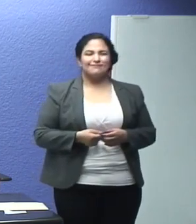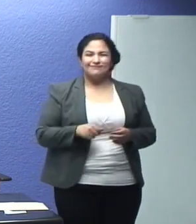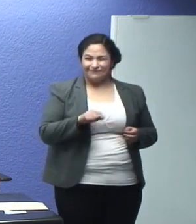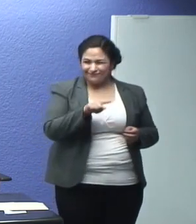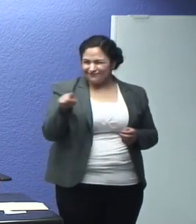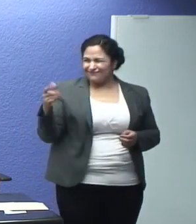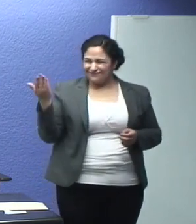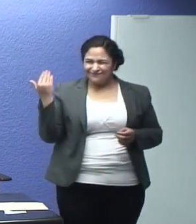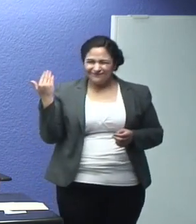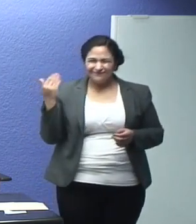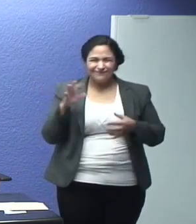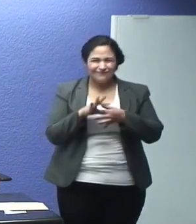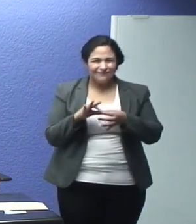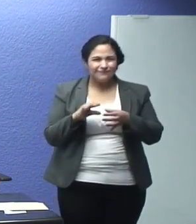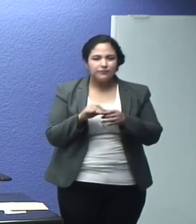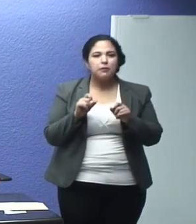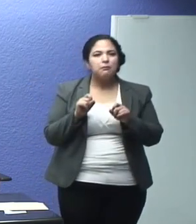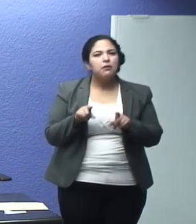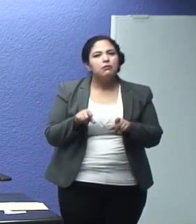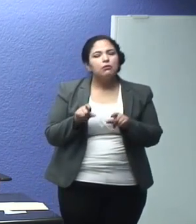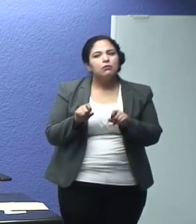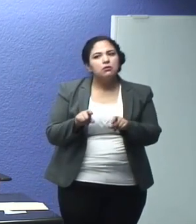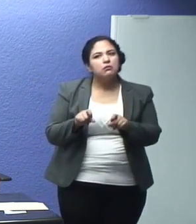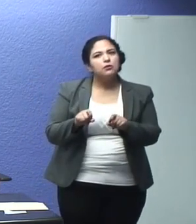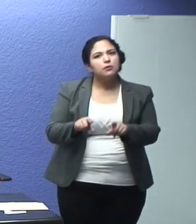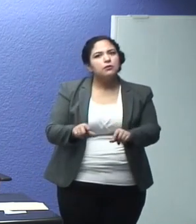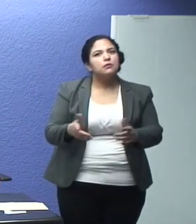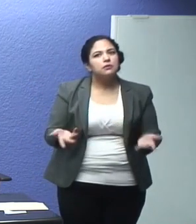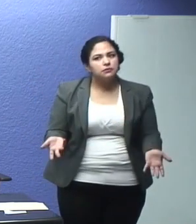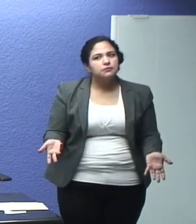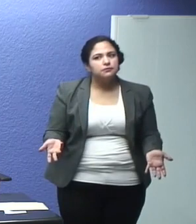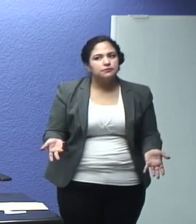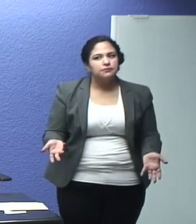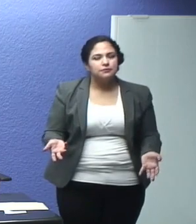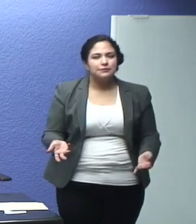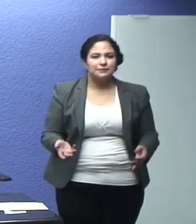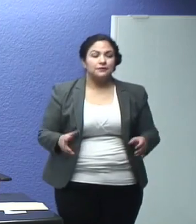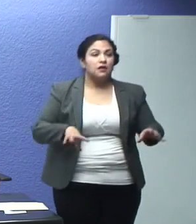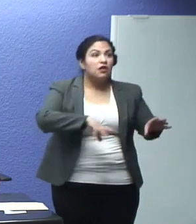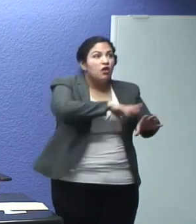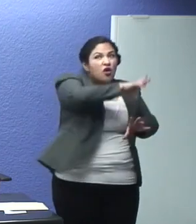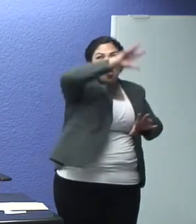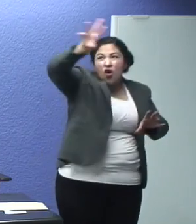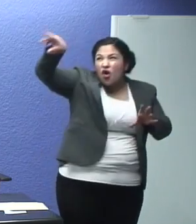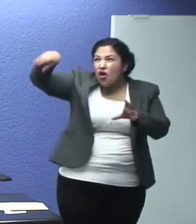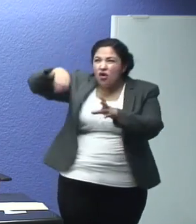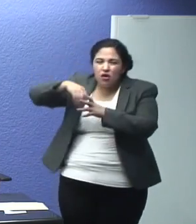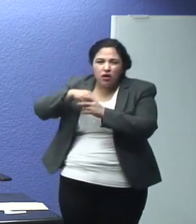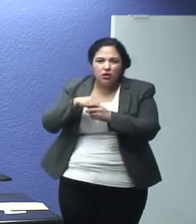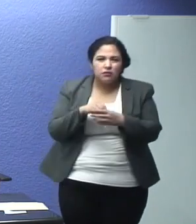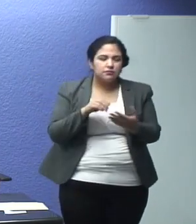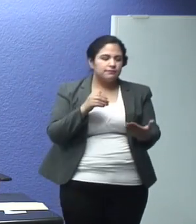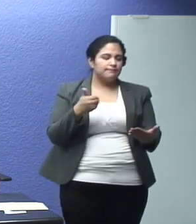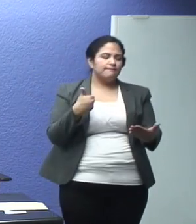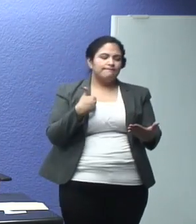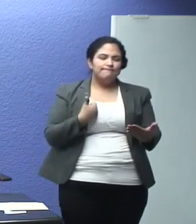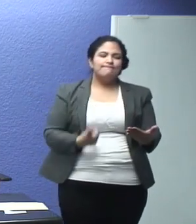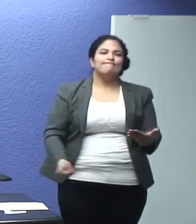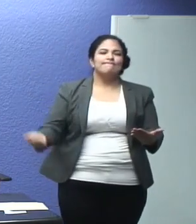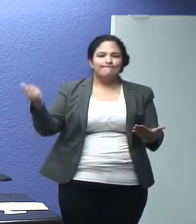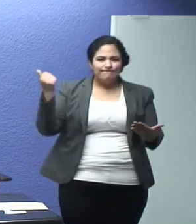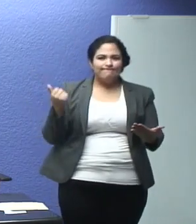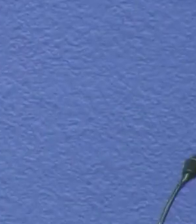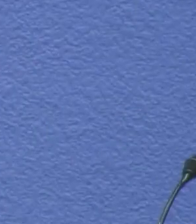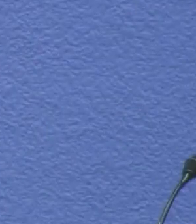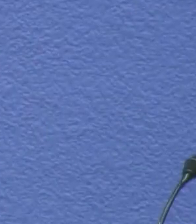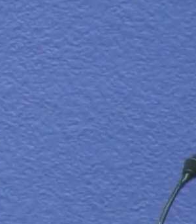dentro de estos modelos de abordaje. Y al final del día, si las agrupamos, prácticamente son los presupuestos de